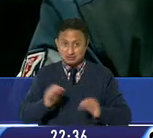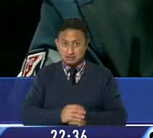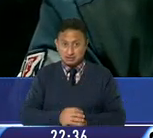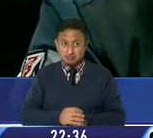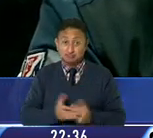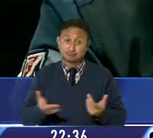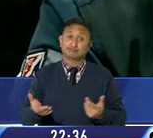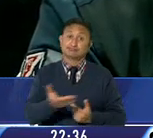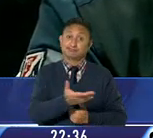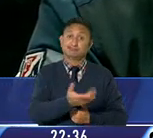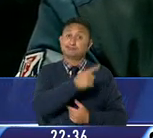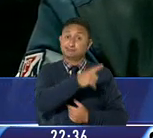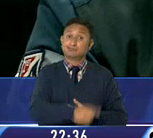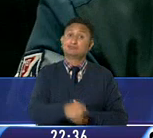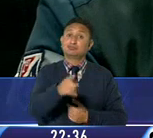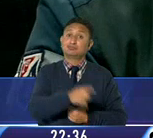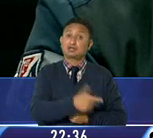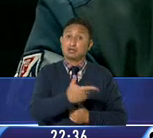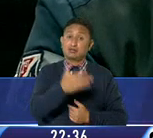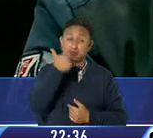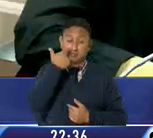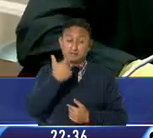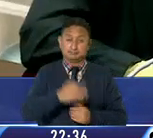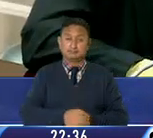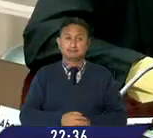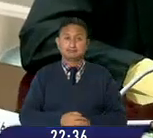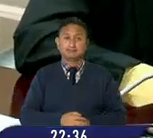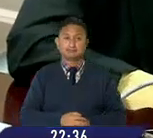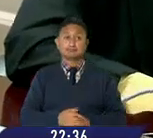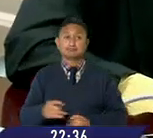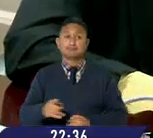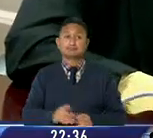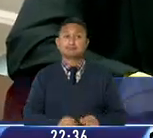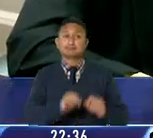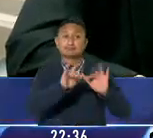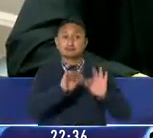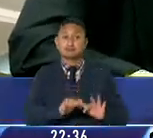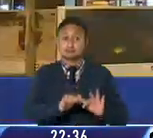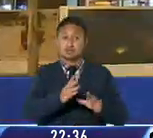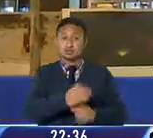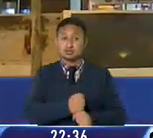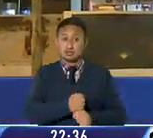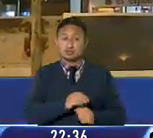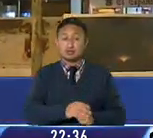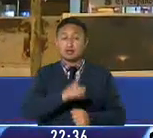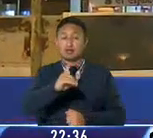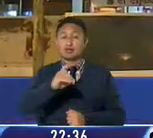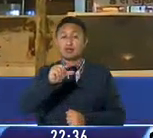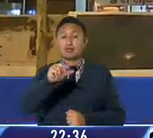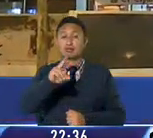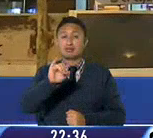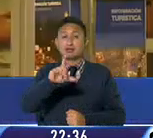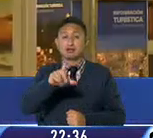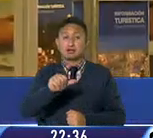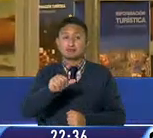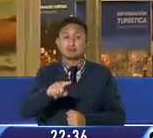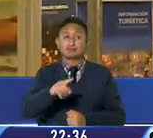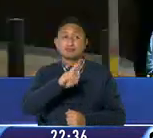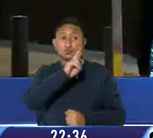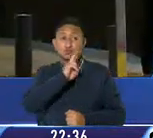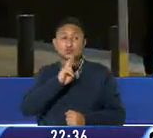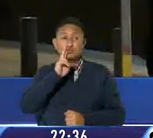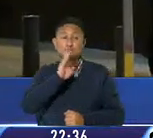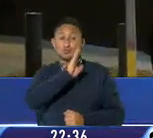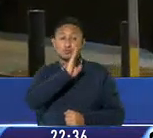eso justamente también es lo que se va a controlar. La secretaria de Seguridad, Daniela Valareso, enfatizó que los restaurantes, bares y discotecas